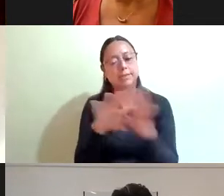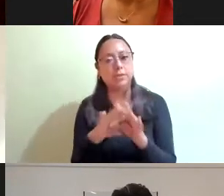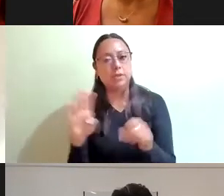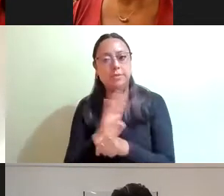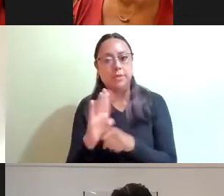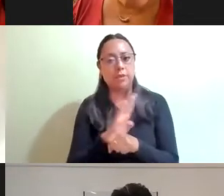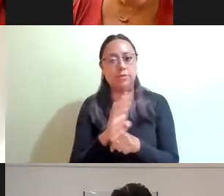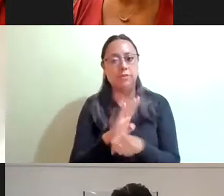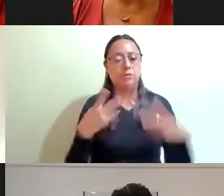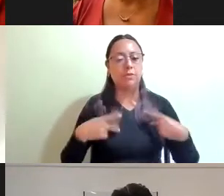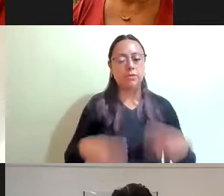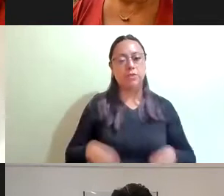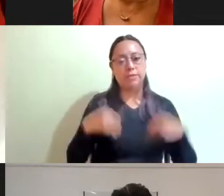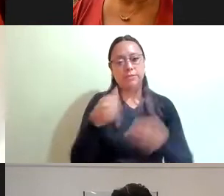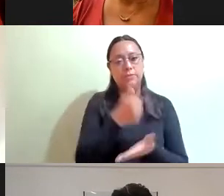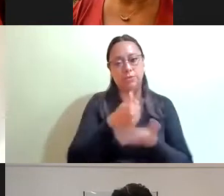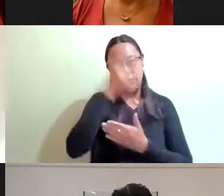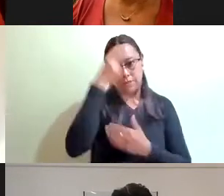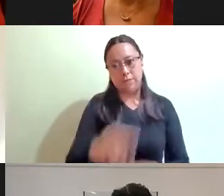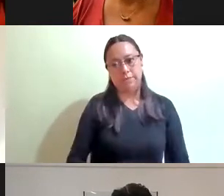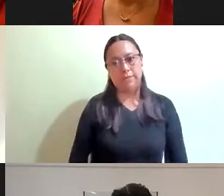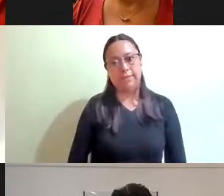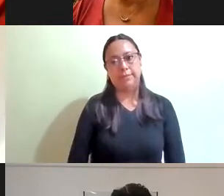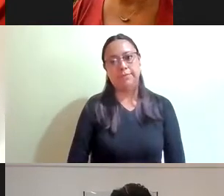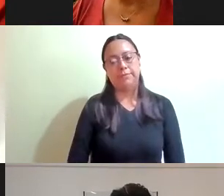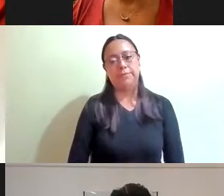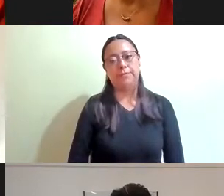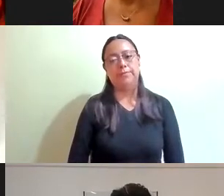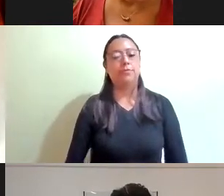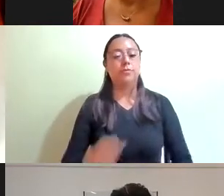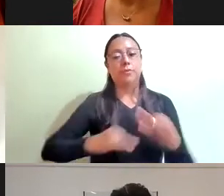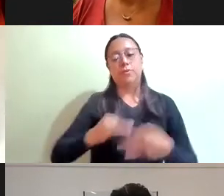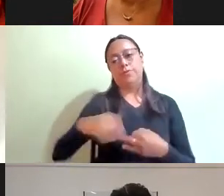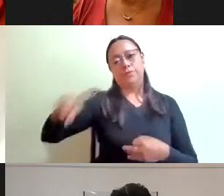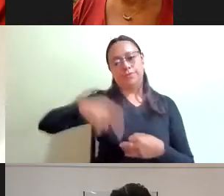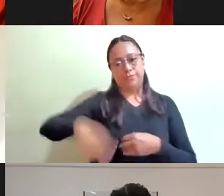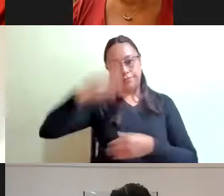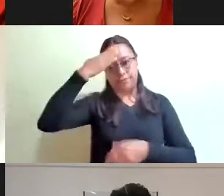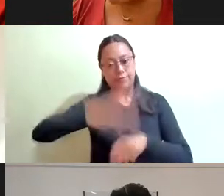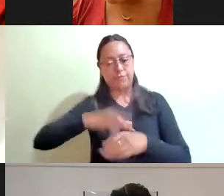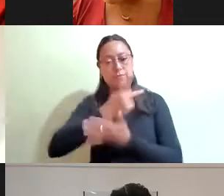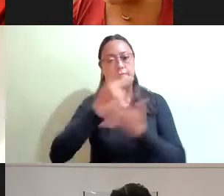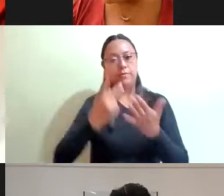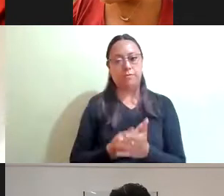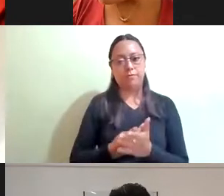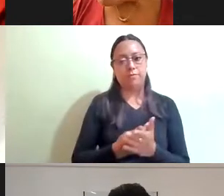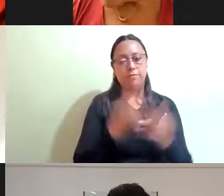los ciudadanos que van a estar considerados en diferentes programas en este paquete